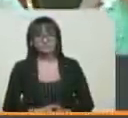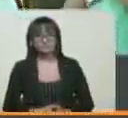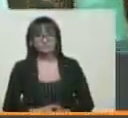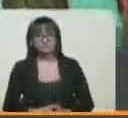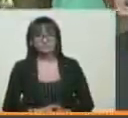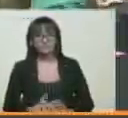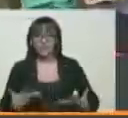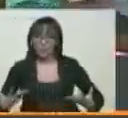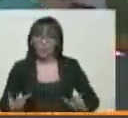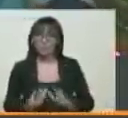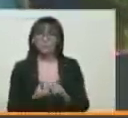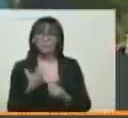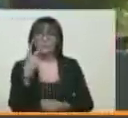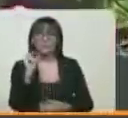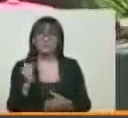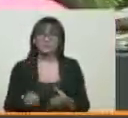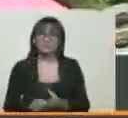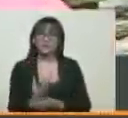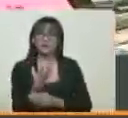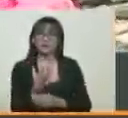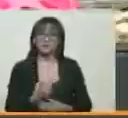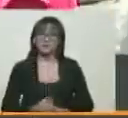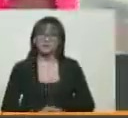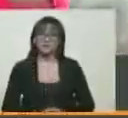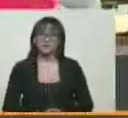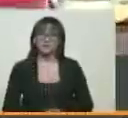Vamos a ir juntos el 20 de mayo.